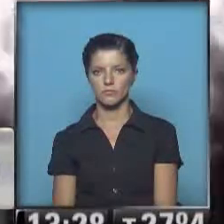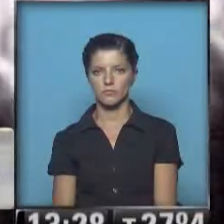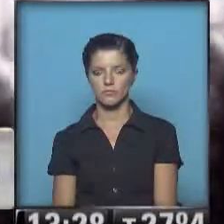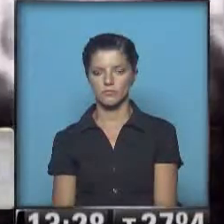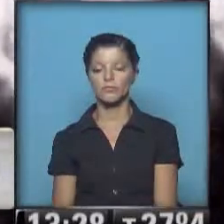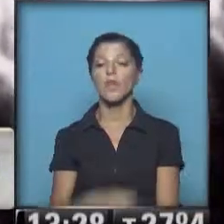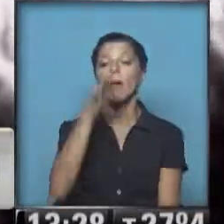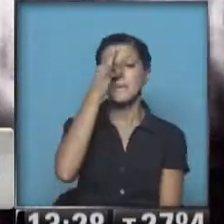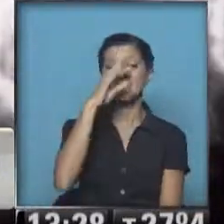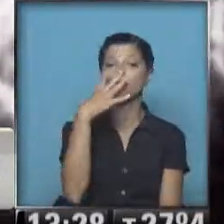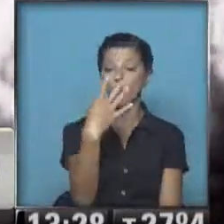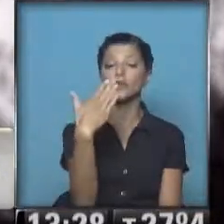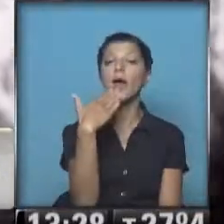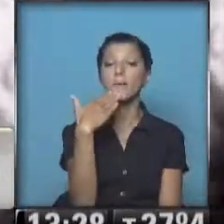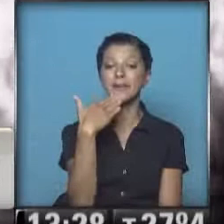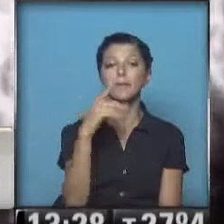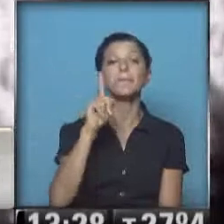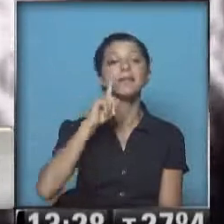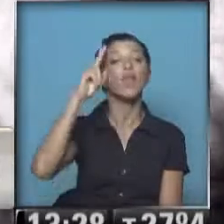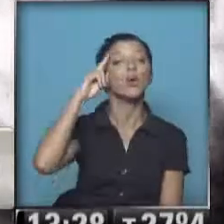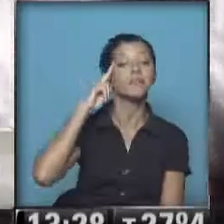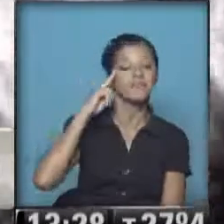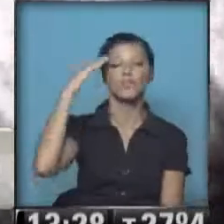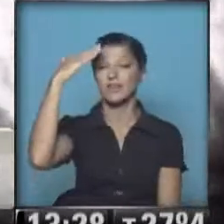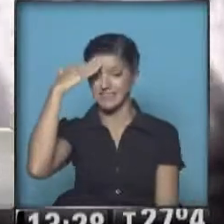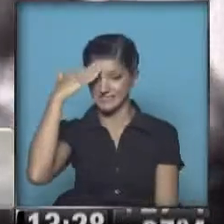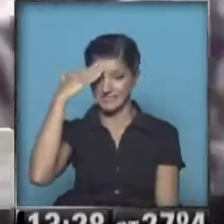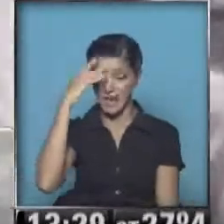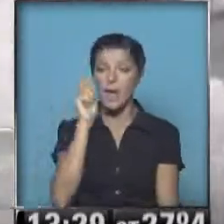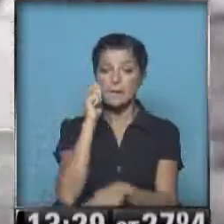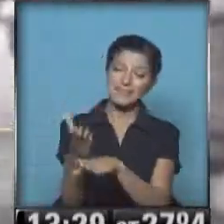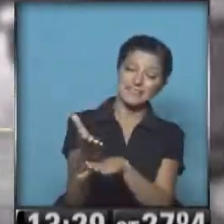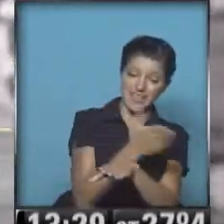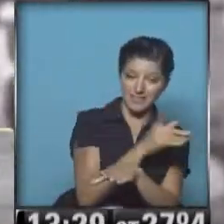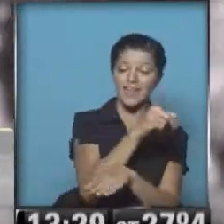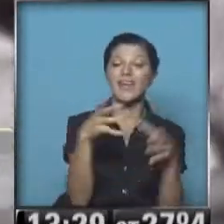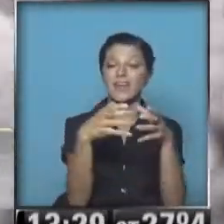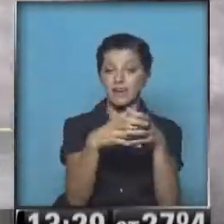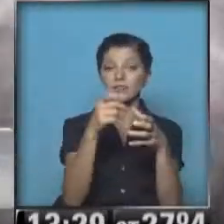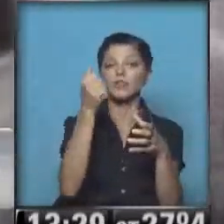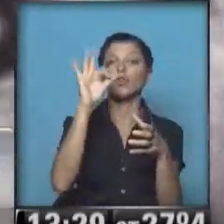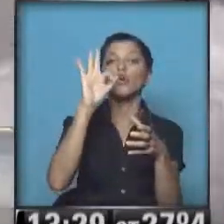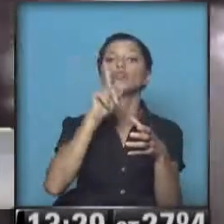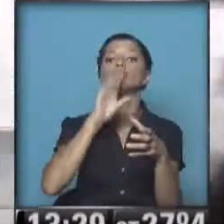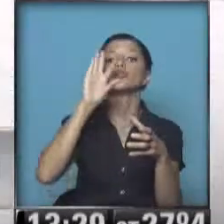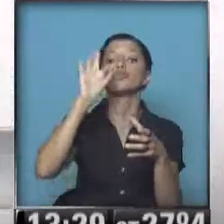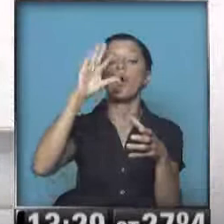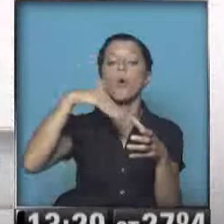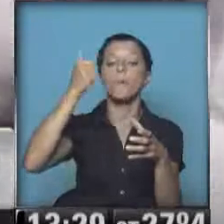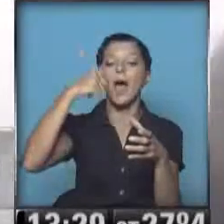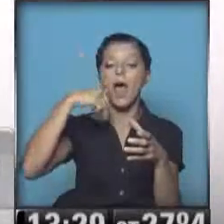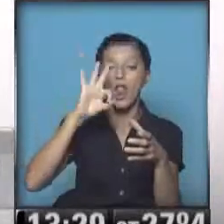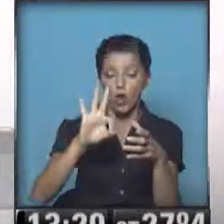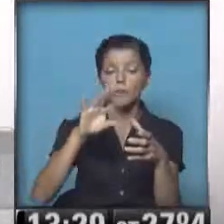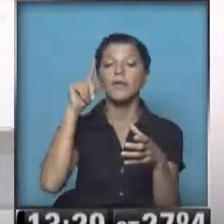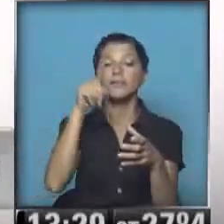El 24 de abril de 1915, meses después de que el ejército otomano sufriera una dura derrota ante las tropas rusas